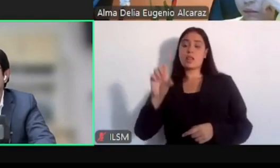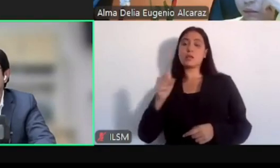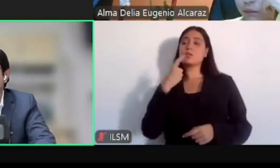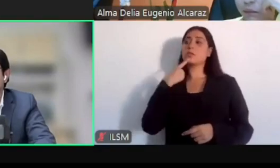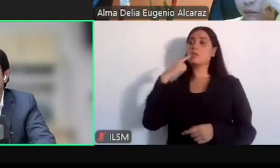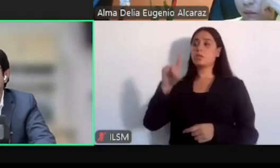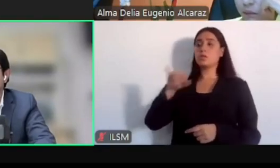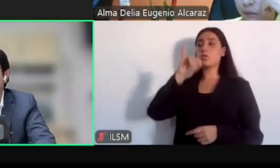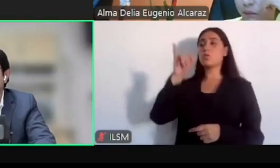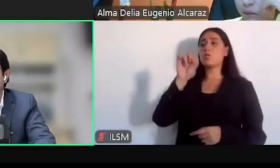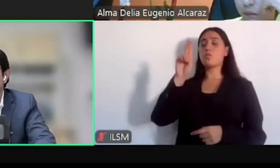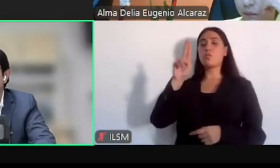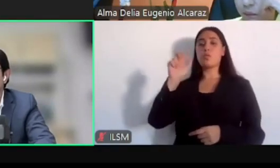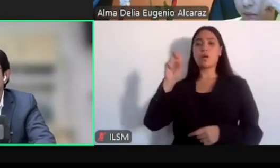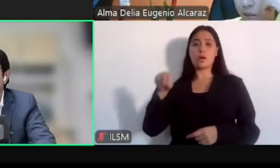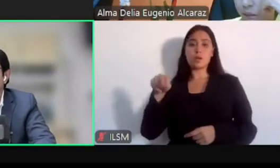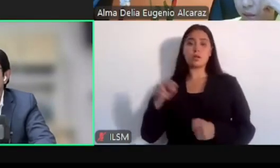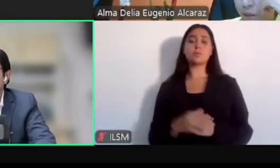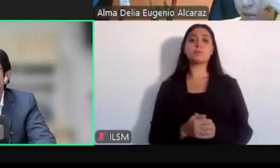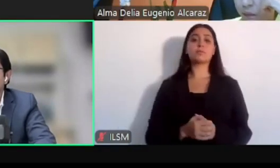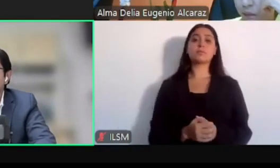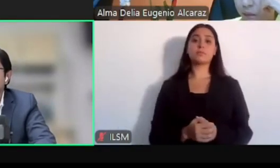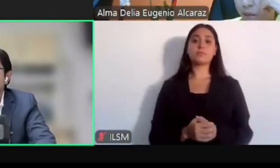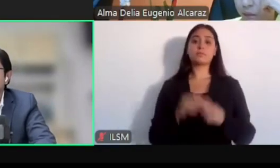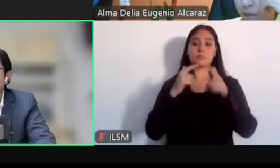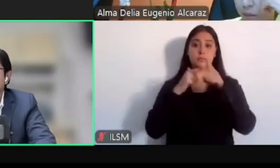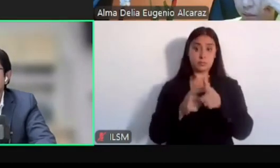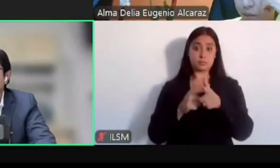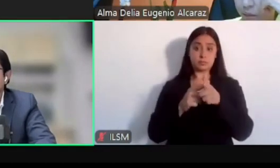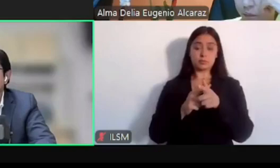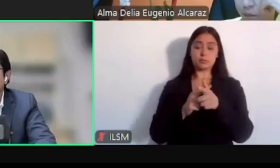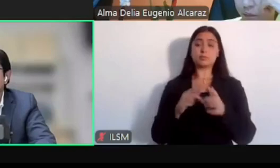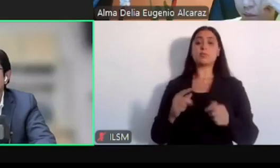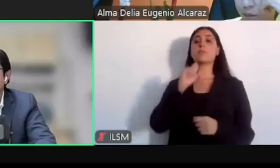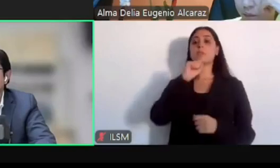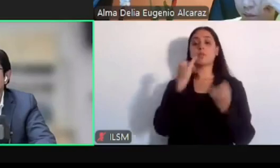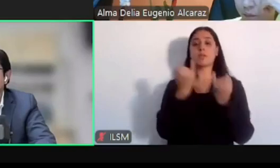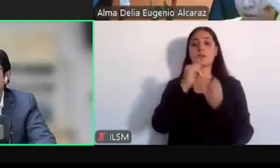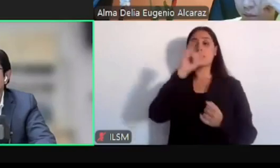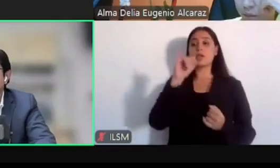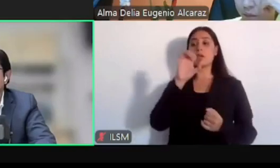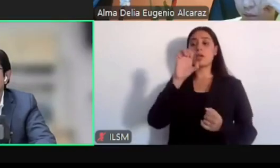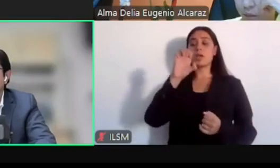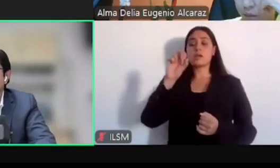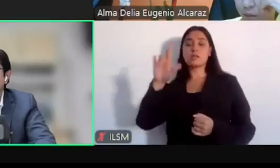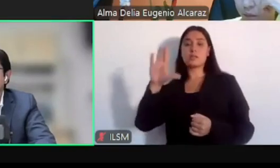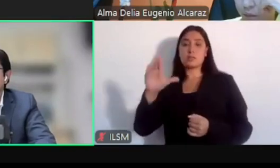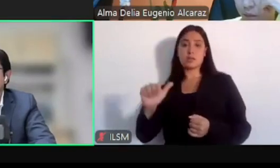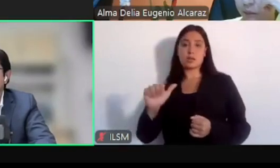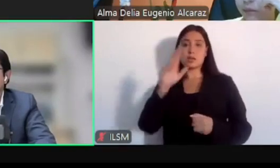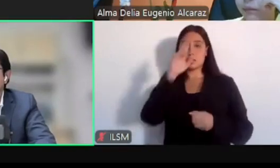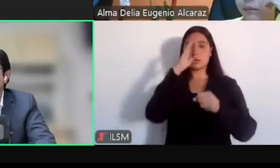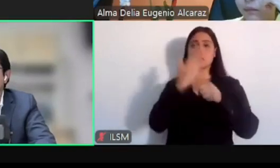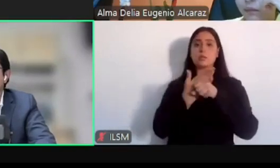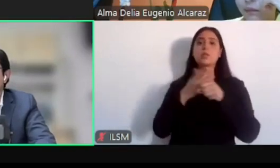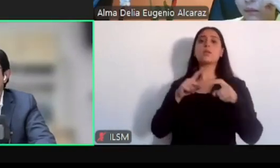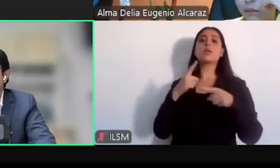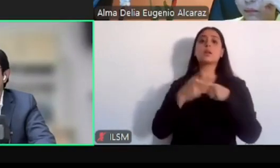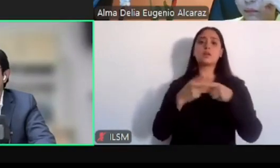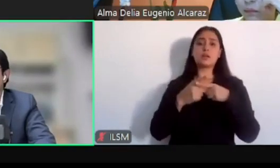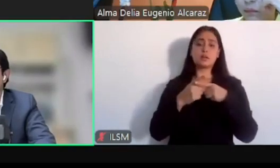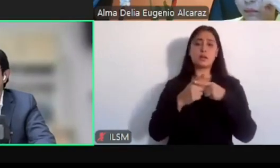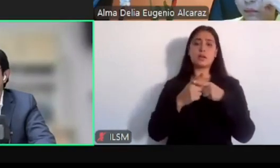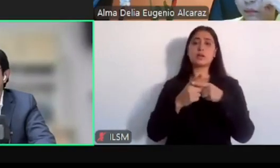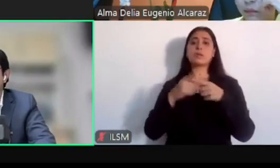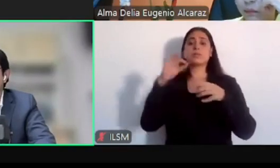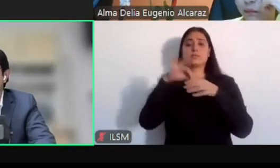Vega Carranza el siguiente asunto la compareciente es Jessica Vázquez Moreno la autoridad responsable del instituto electoral y